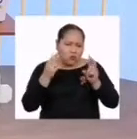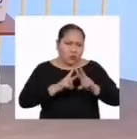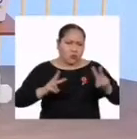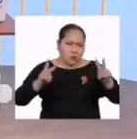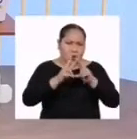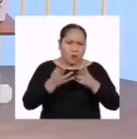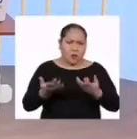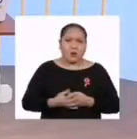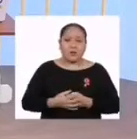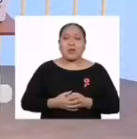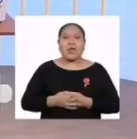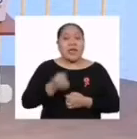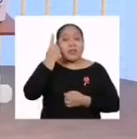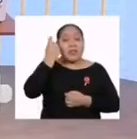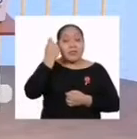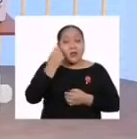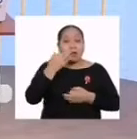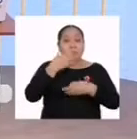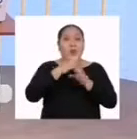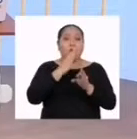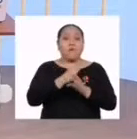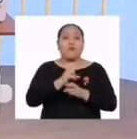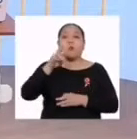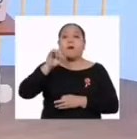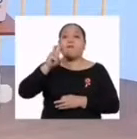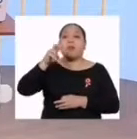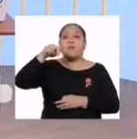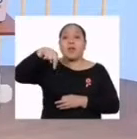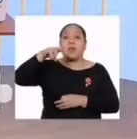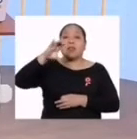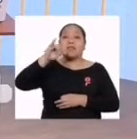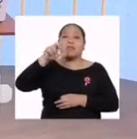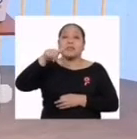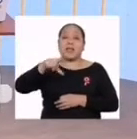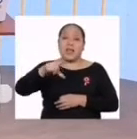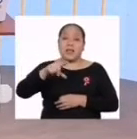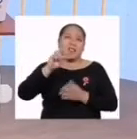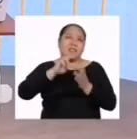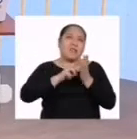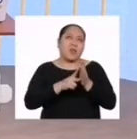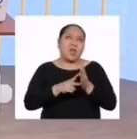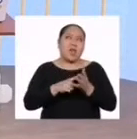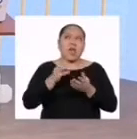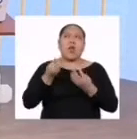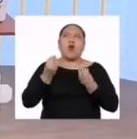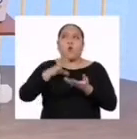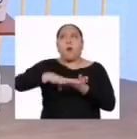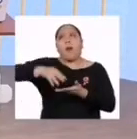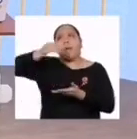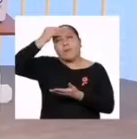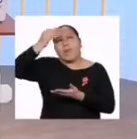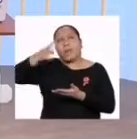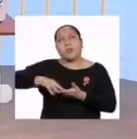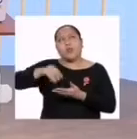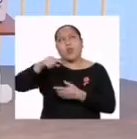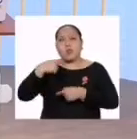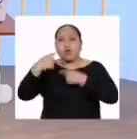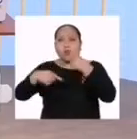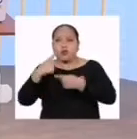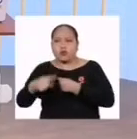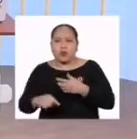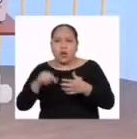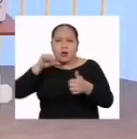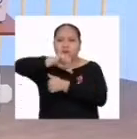manera vivencial significa, creo, que el aprendizaje se vive, o sea, que a través del día a día, del compartir con